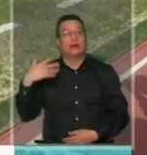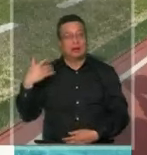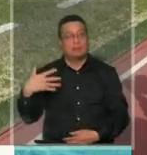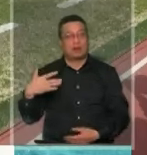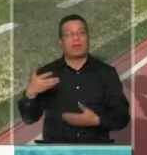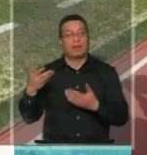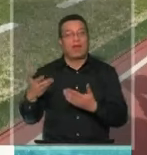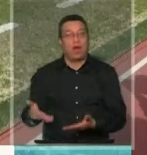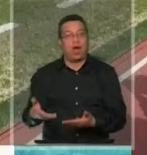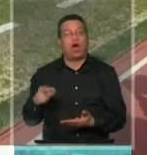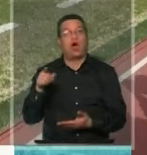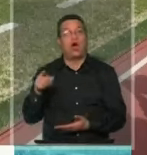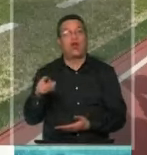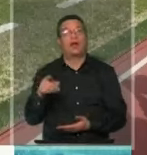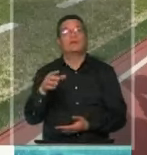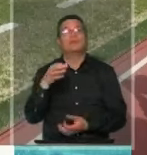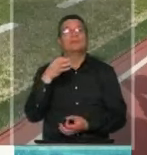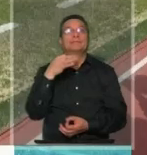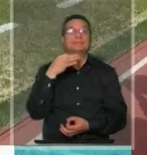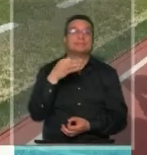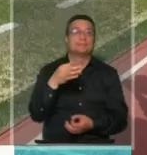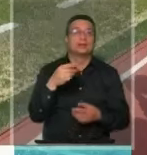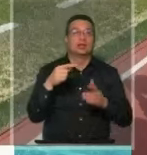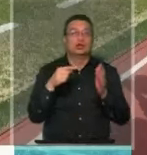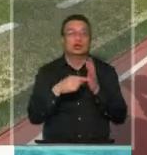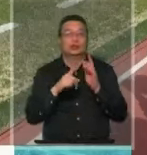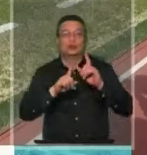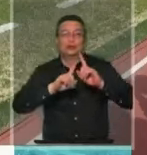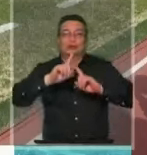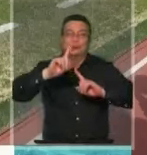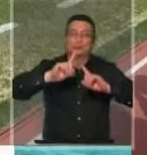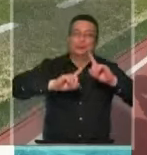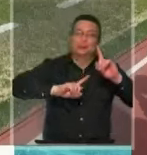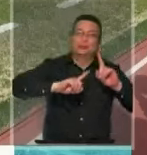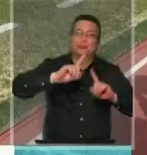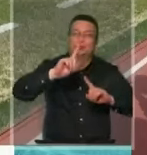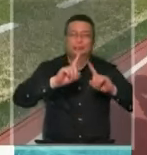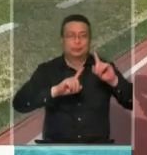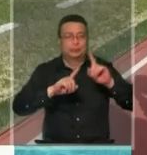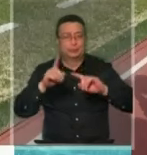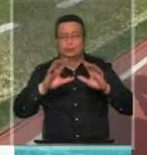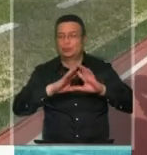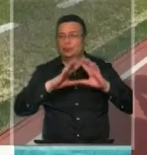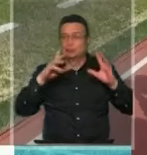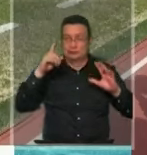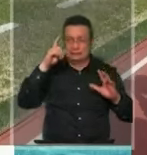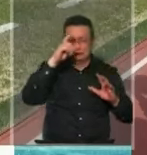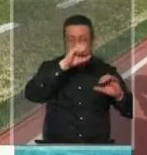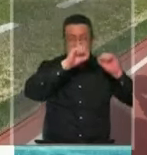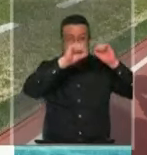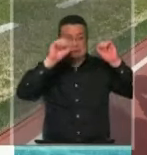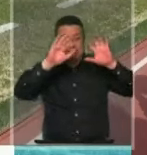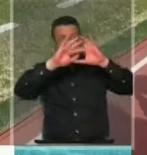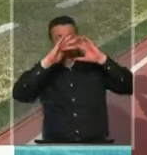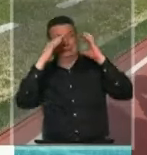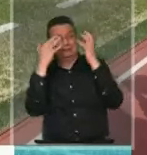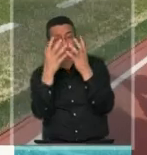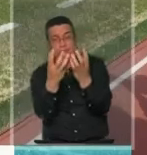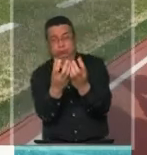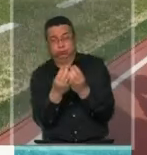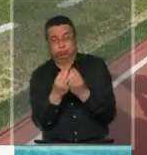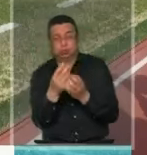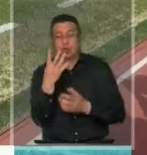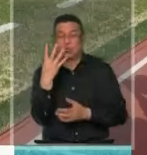en un partido, lo que te marcaba, súper apretado, súper difícil, donde jugaron y mucho los hinchas que llegaron a repletar el Estadio Monumental, cerca